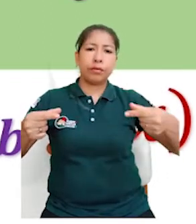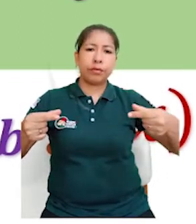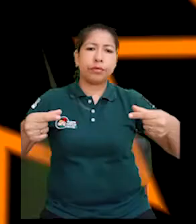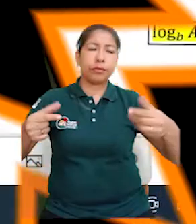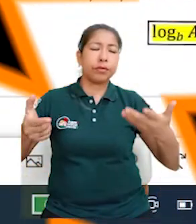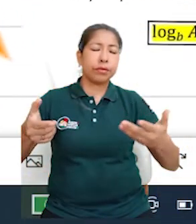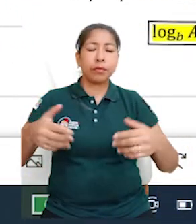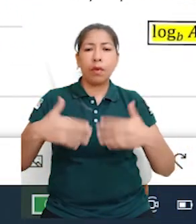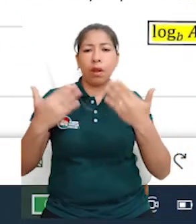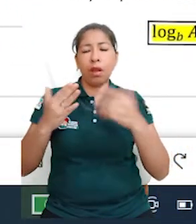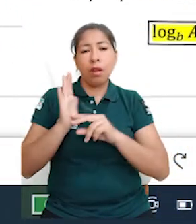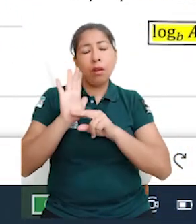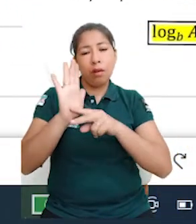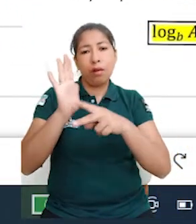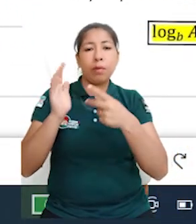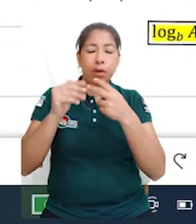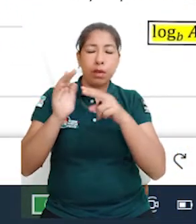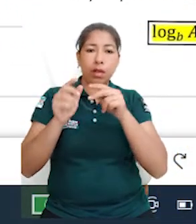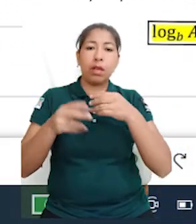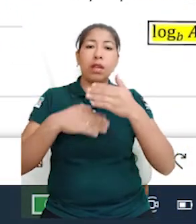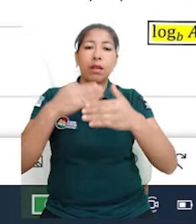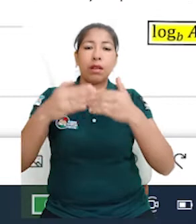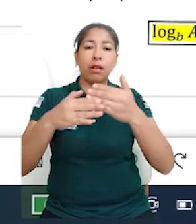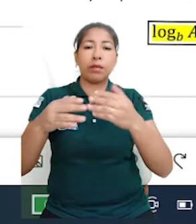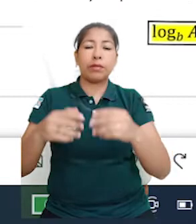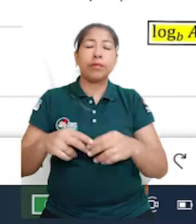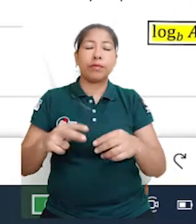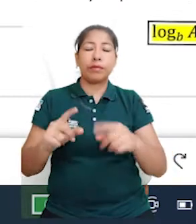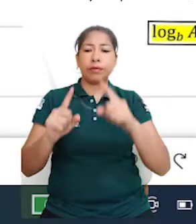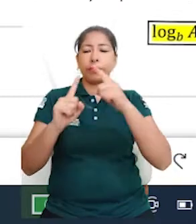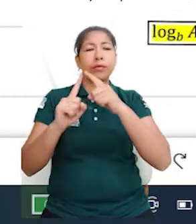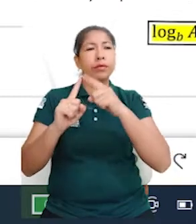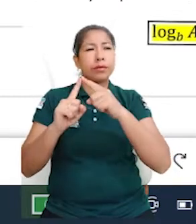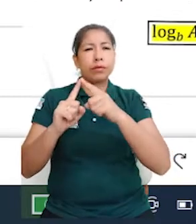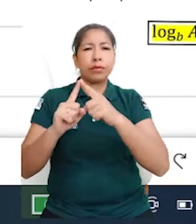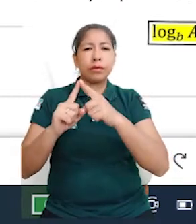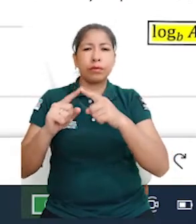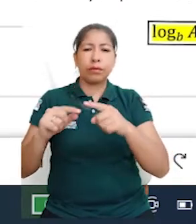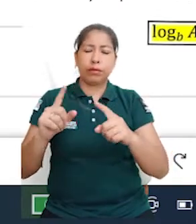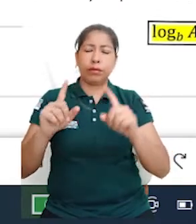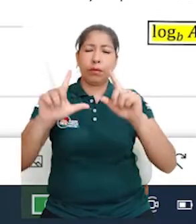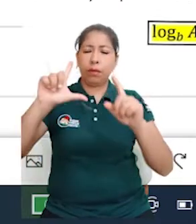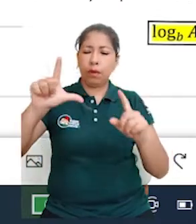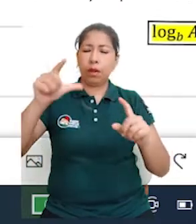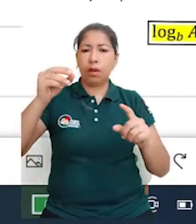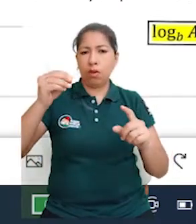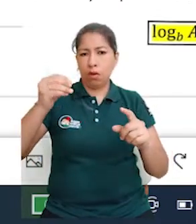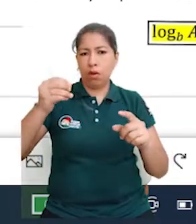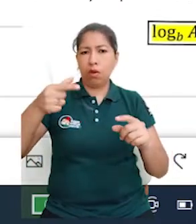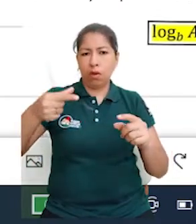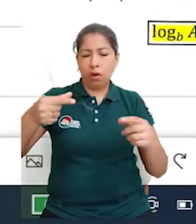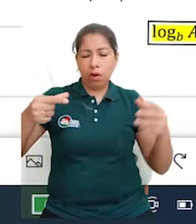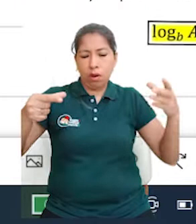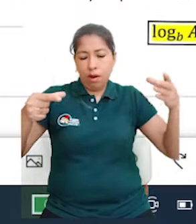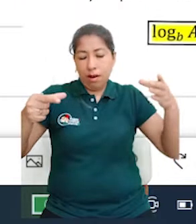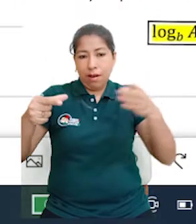estos métodos. Una de las estrategias para resolver ecuaciones logarítmicas es reunir un solo logaritmo en un miembro de la ecuación y